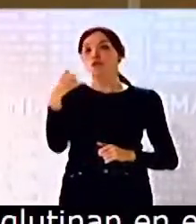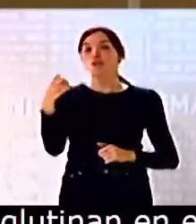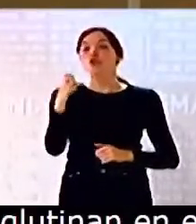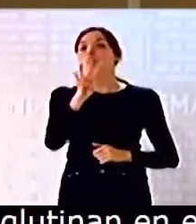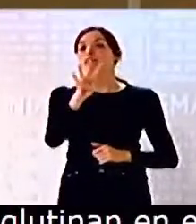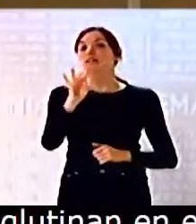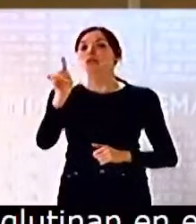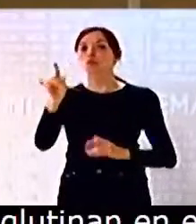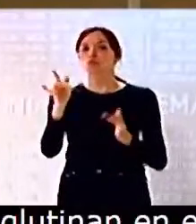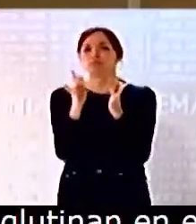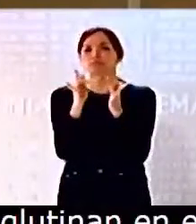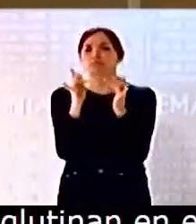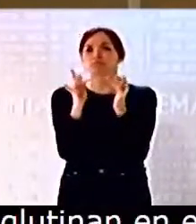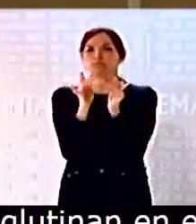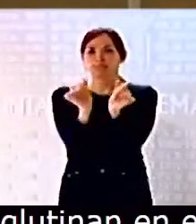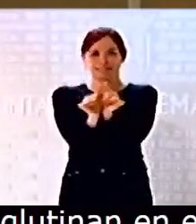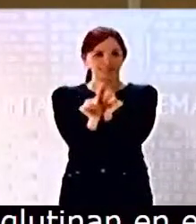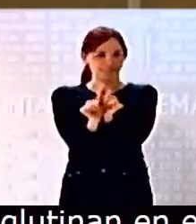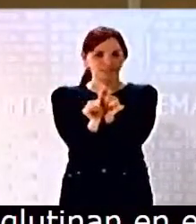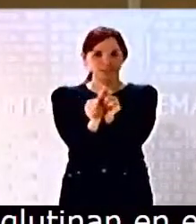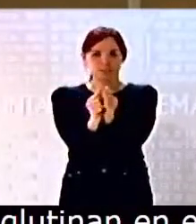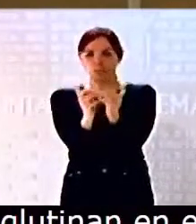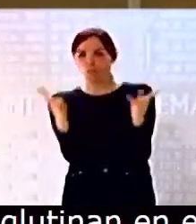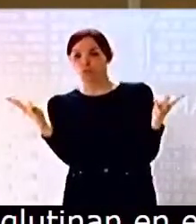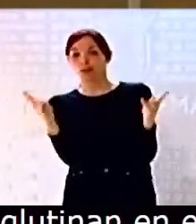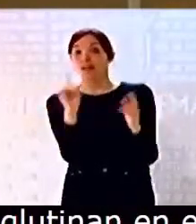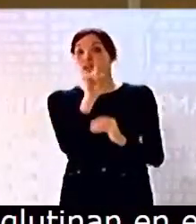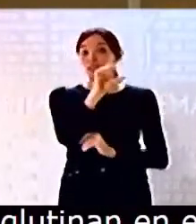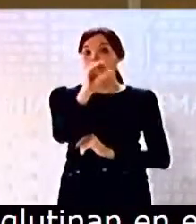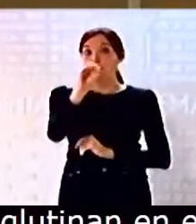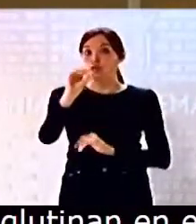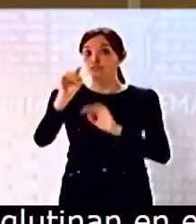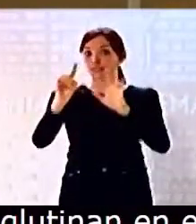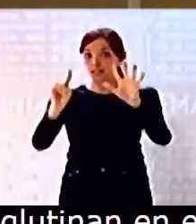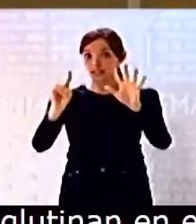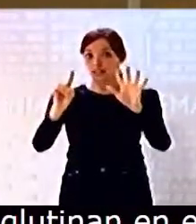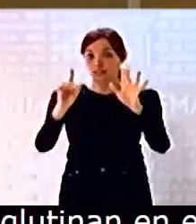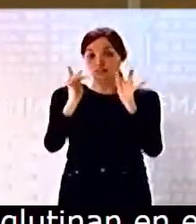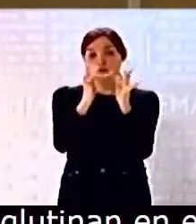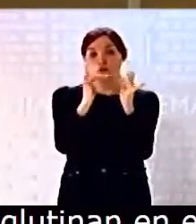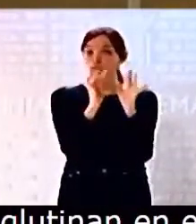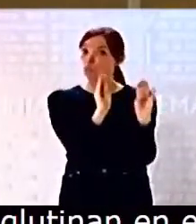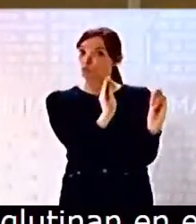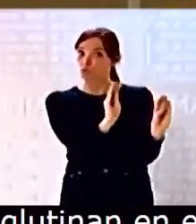241 contactos estrechos de esas 106 personas que han dado positivos.